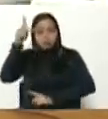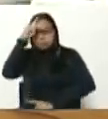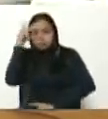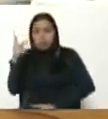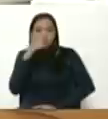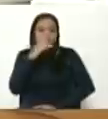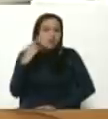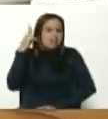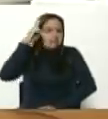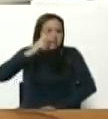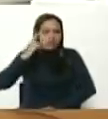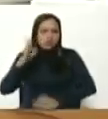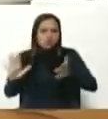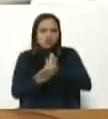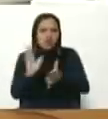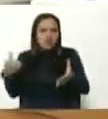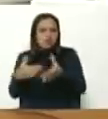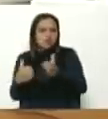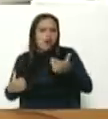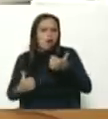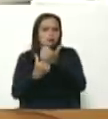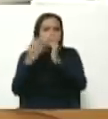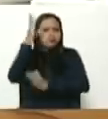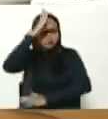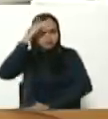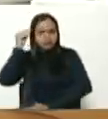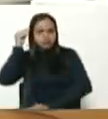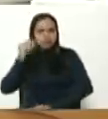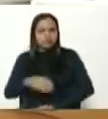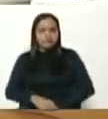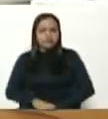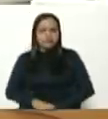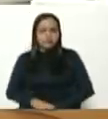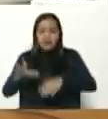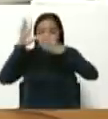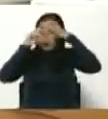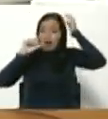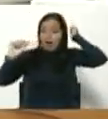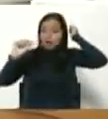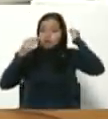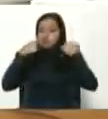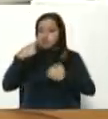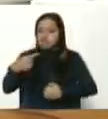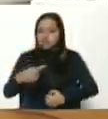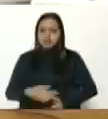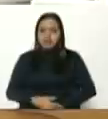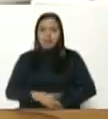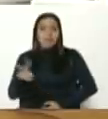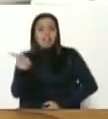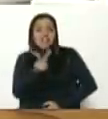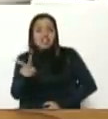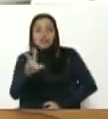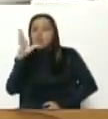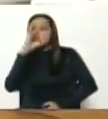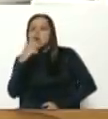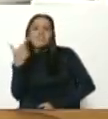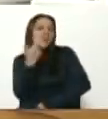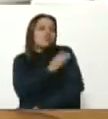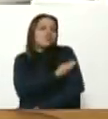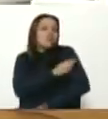ilógica del trumpismo. Jane Story declaró que para Venezuela no había